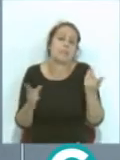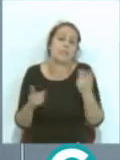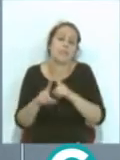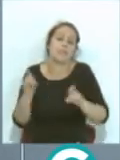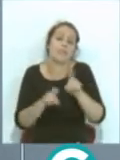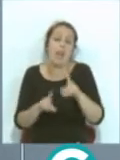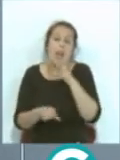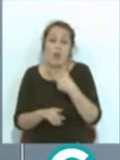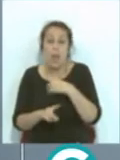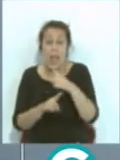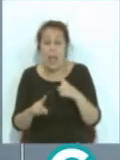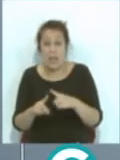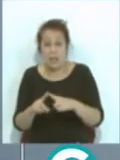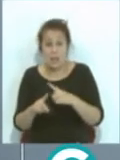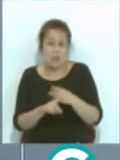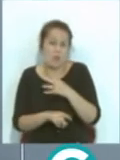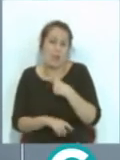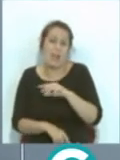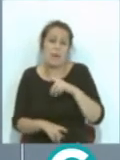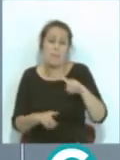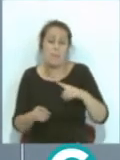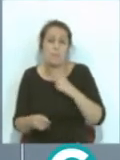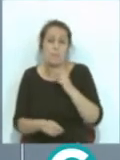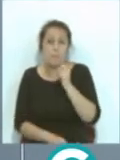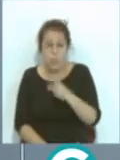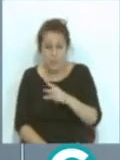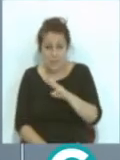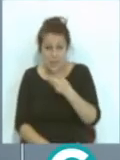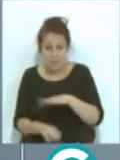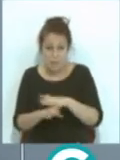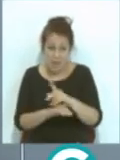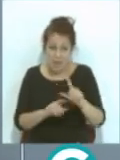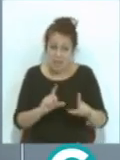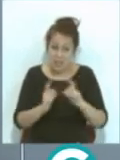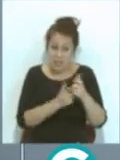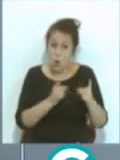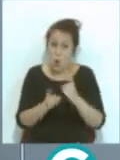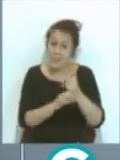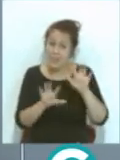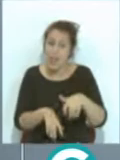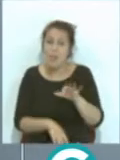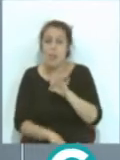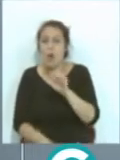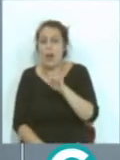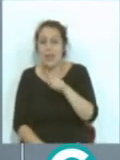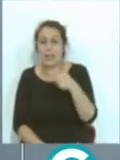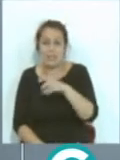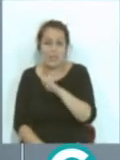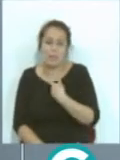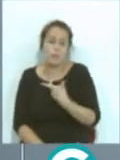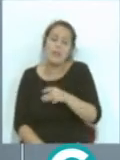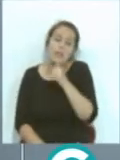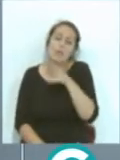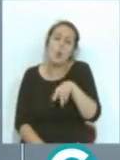por 3 para hacer plantillas importantes para enfrentarse al Cádiz, al Elche, al esto, porque ya no les basta con esto, como ya te has visto que el Cádiz